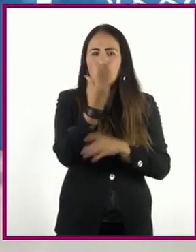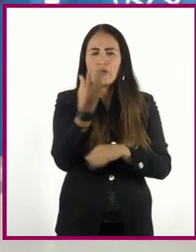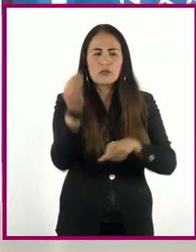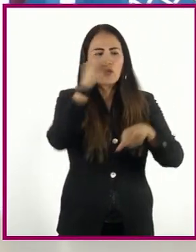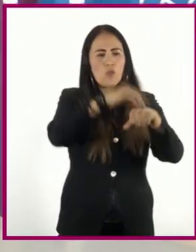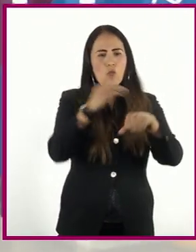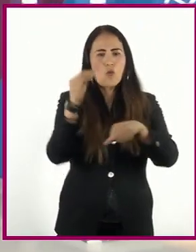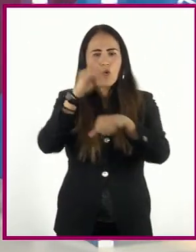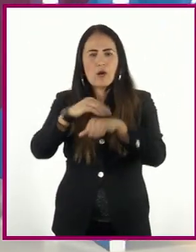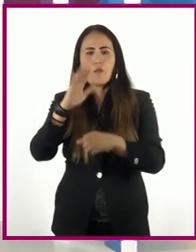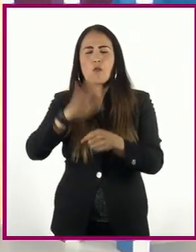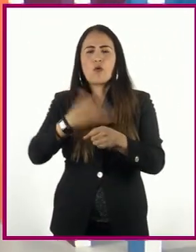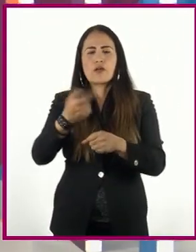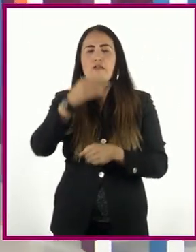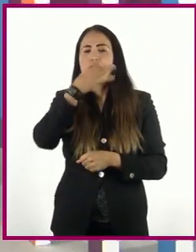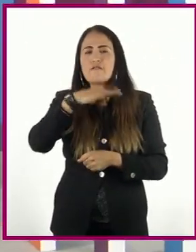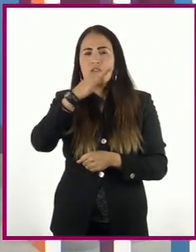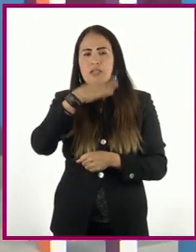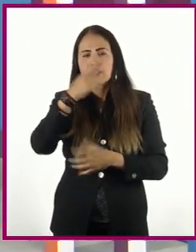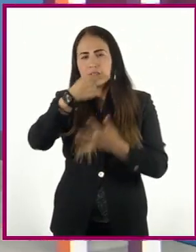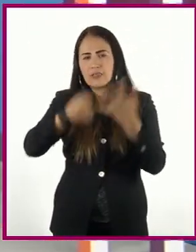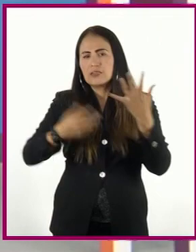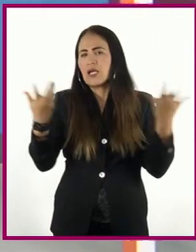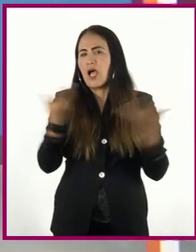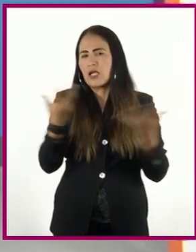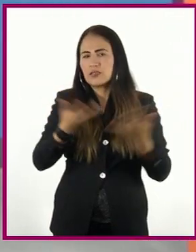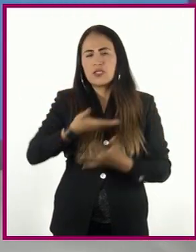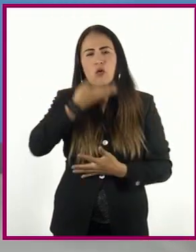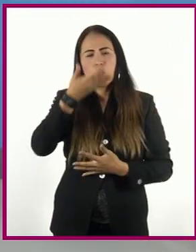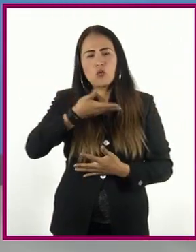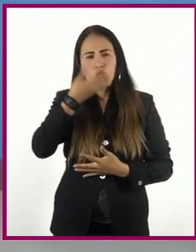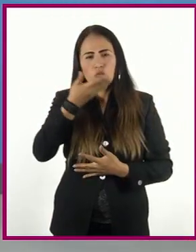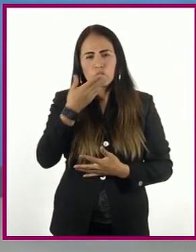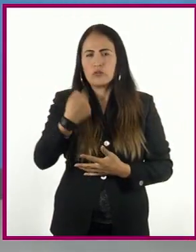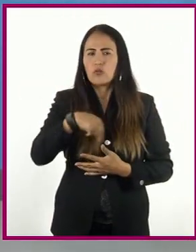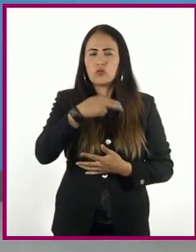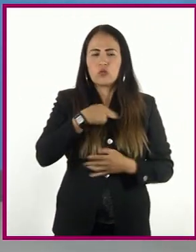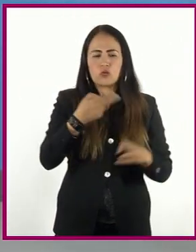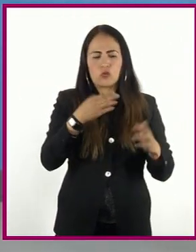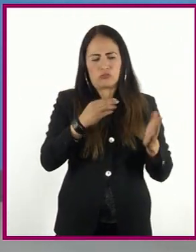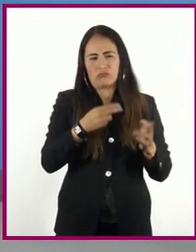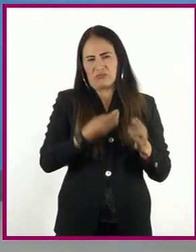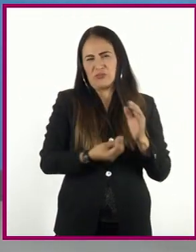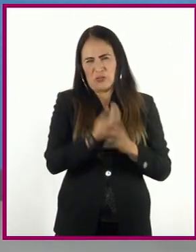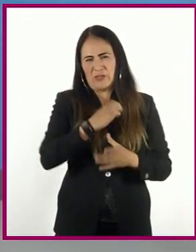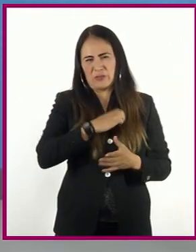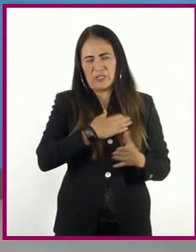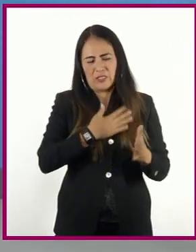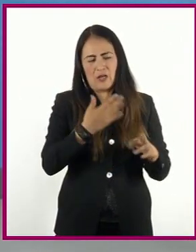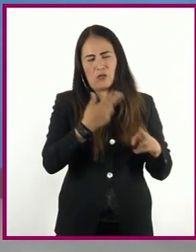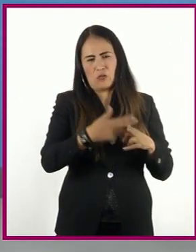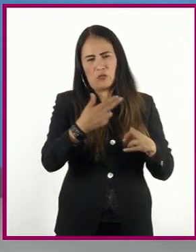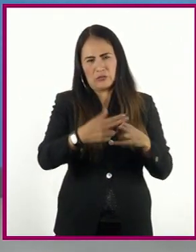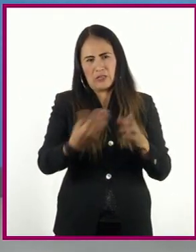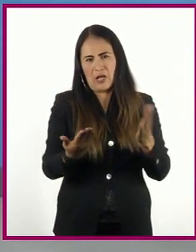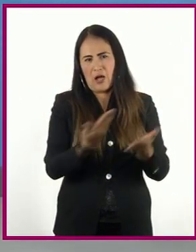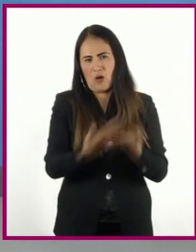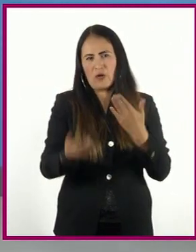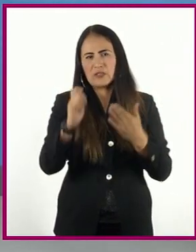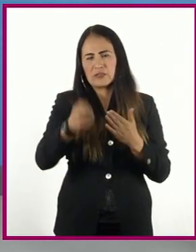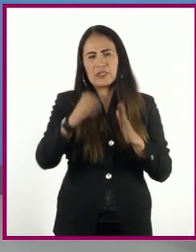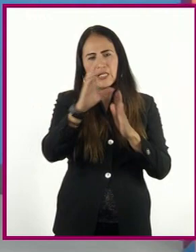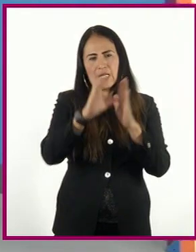de las festividades, celebraciones y costumbres que conservamos del periodo virreinal corresponden al calendario